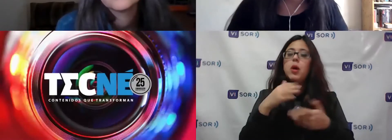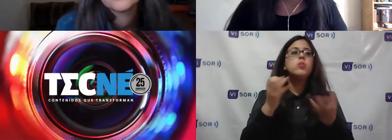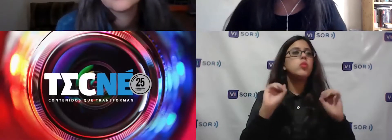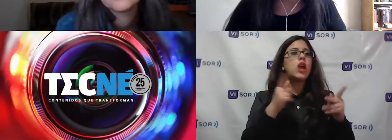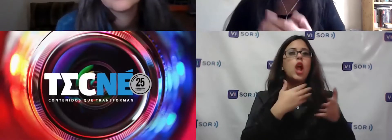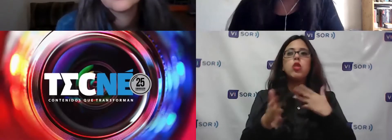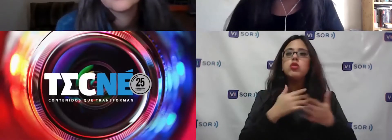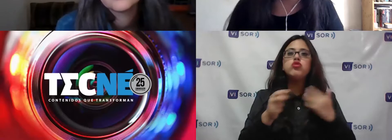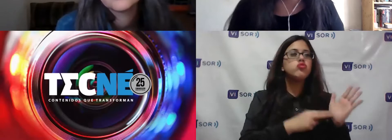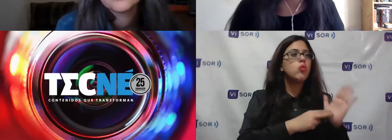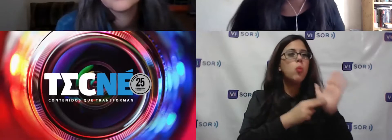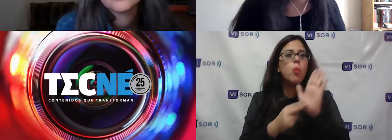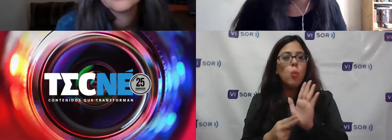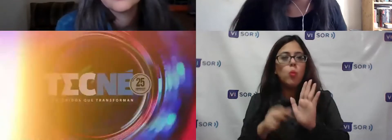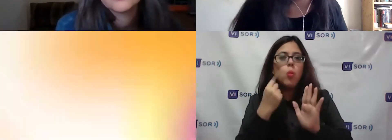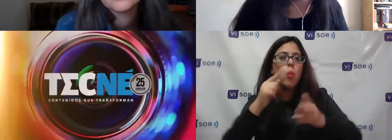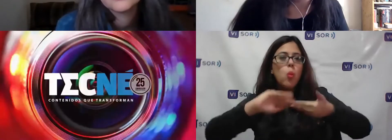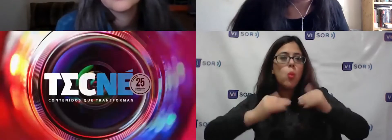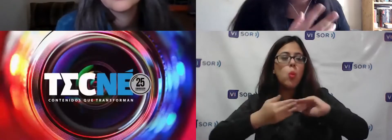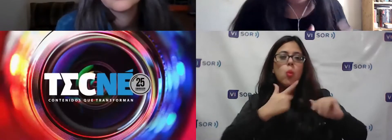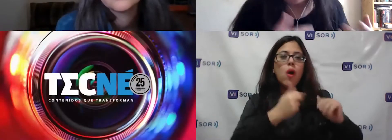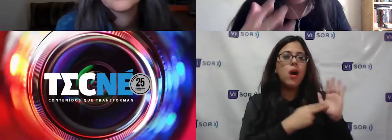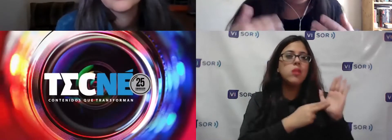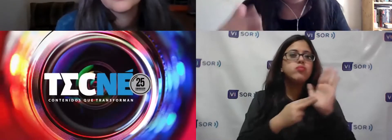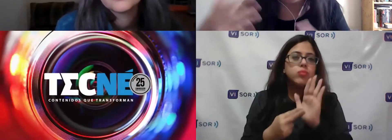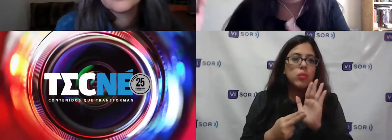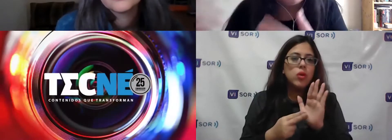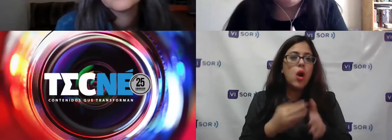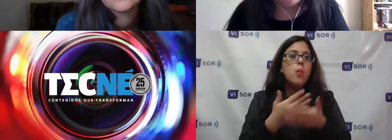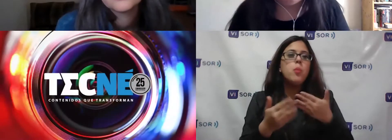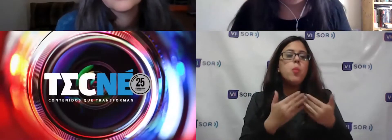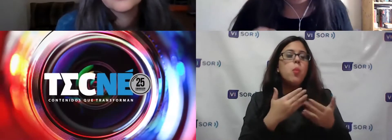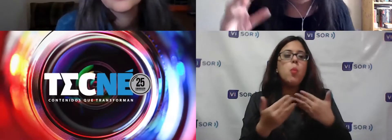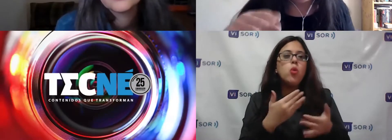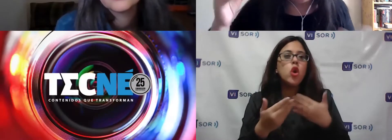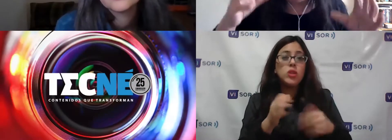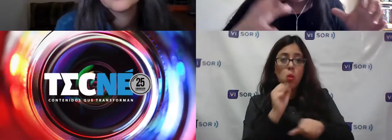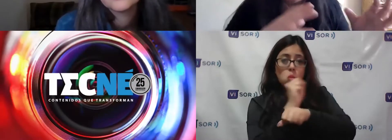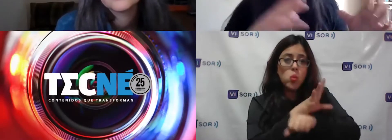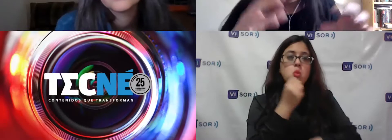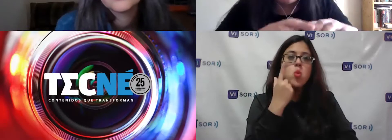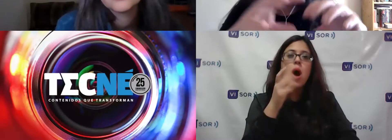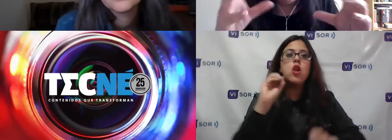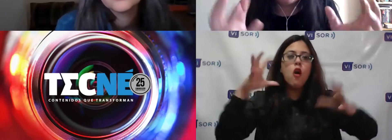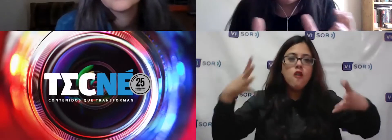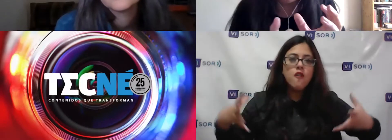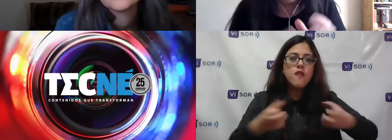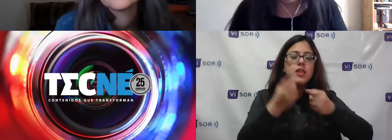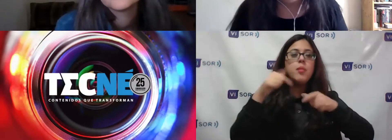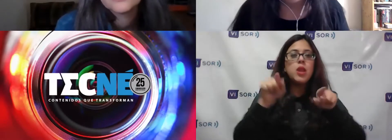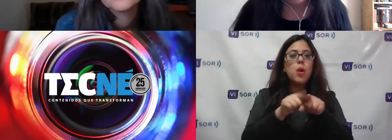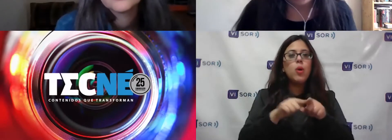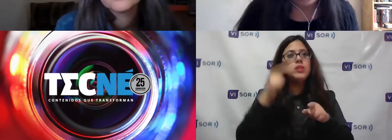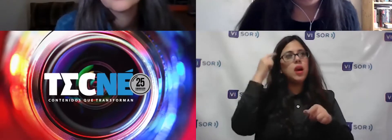con qué comunidad no quiero exhibir en tales cine o en tales festivales pero como que ese pensamiento venía ya terminando la